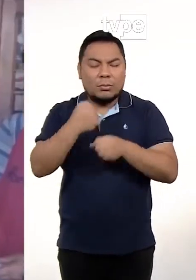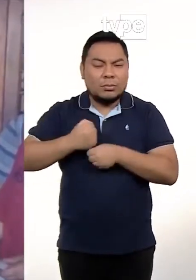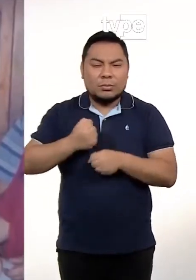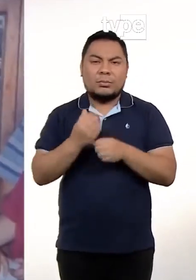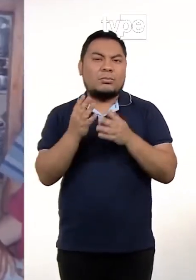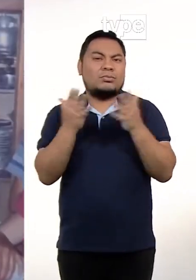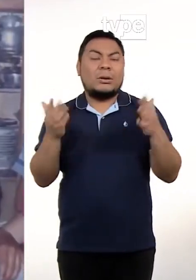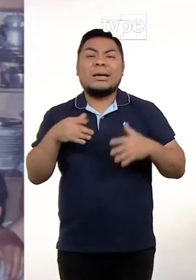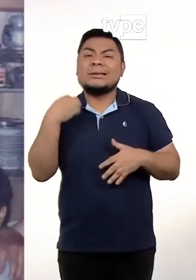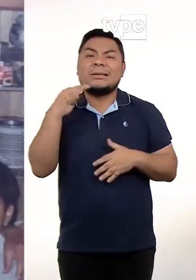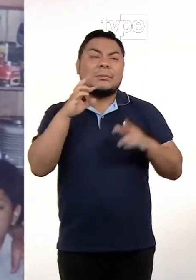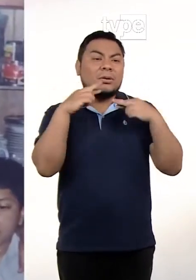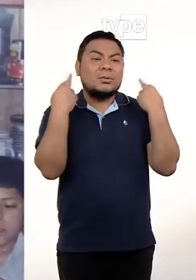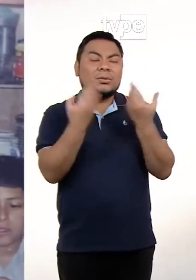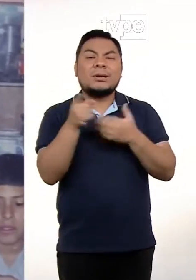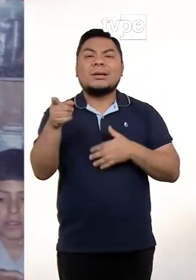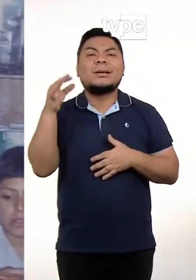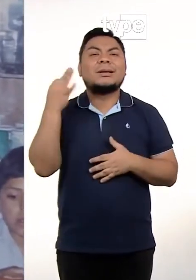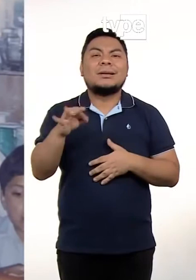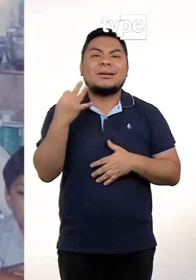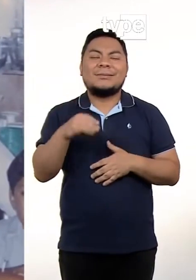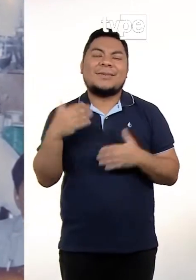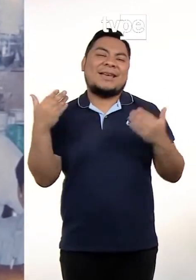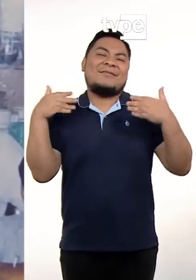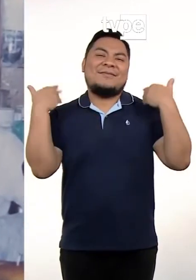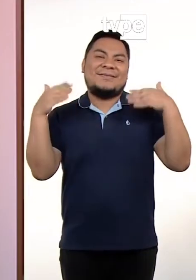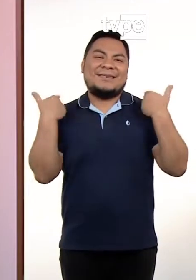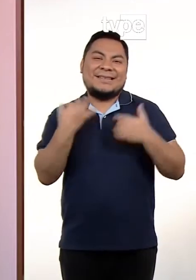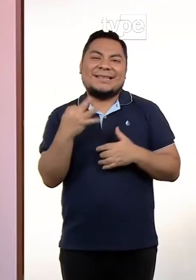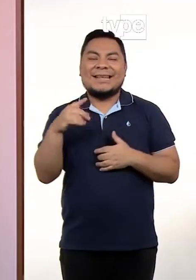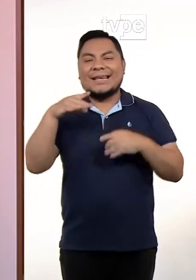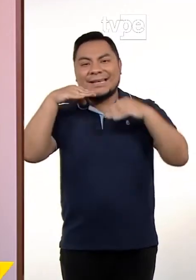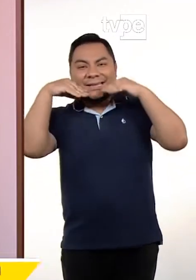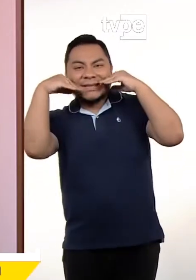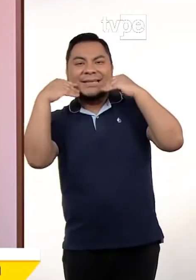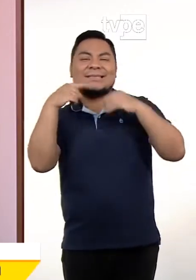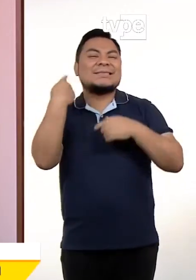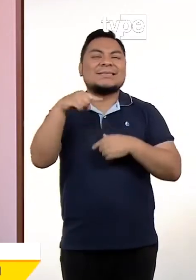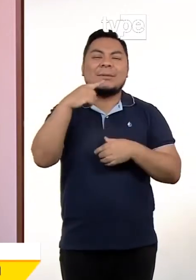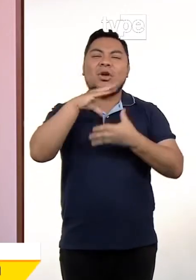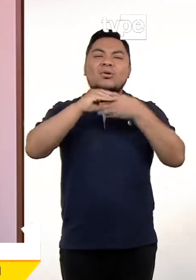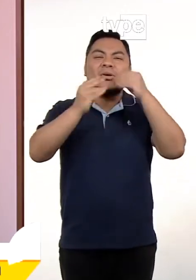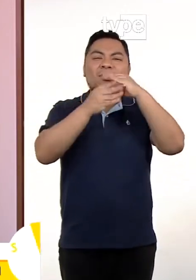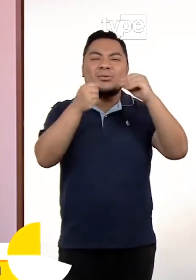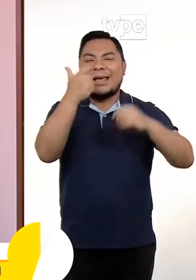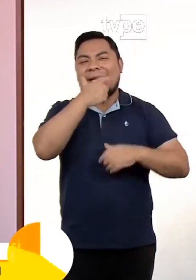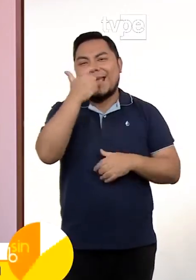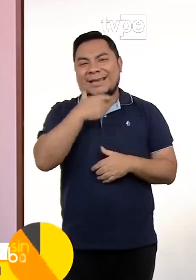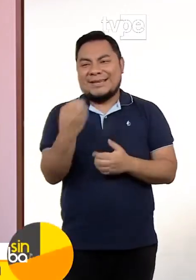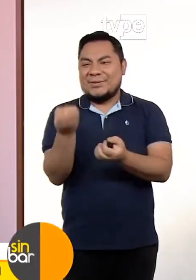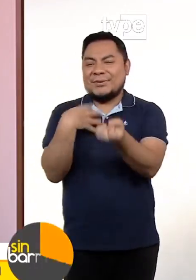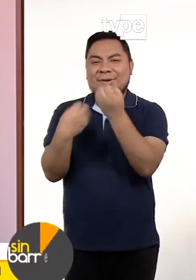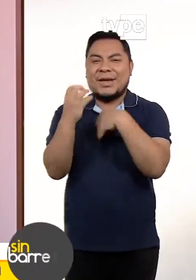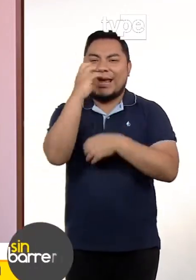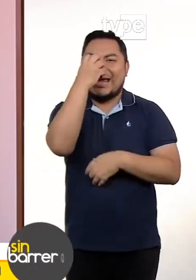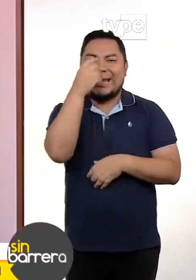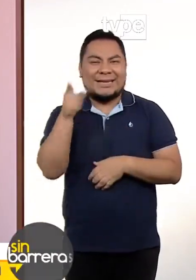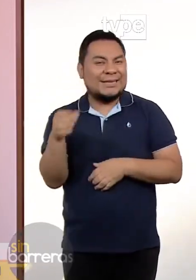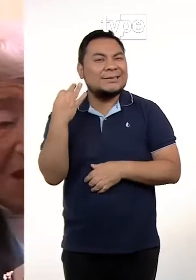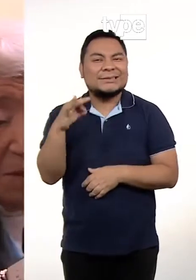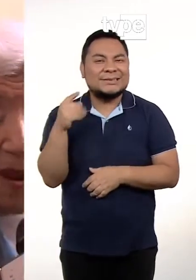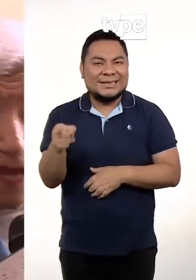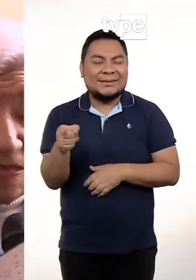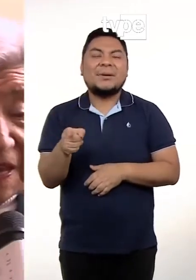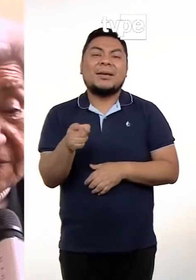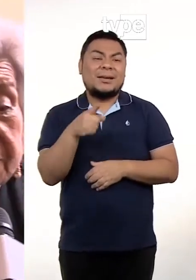familia. En toda reunión ella siempre, siempre nos hace reír, siempre tiene un chiste que contarnos. No hay reunión que ella no